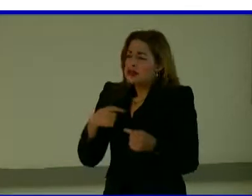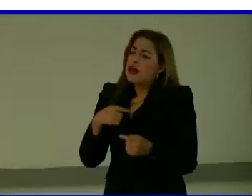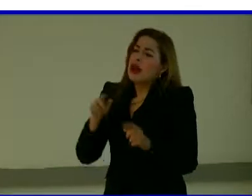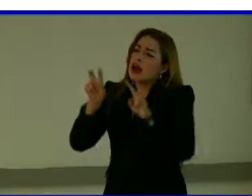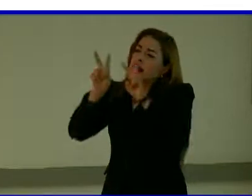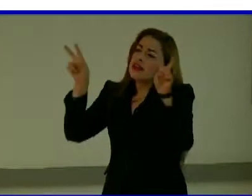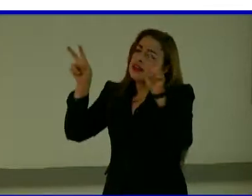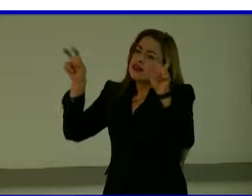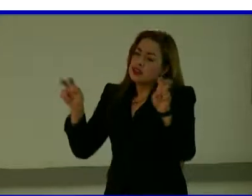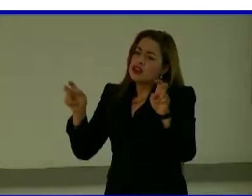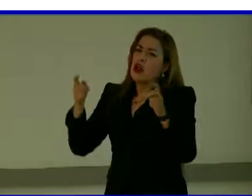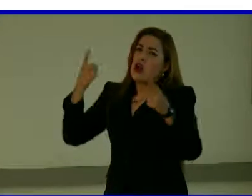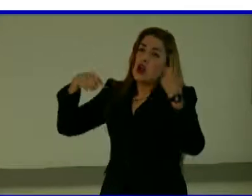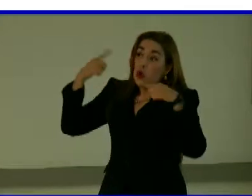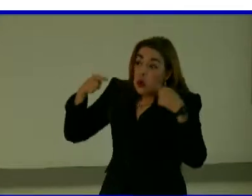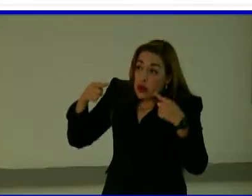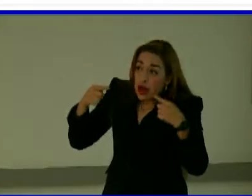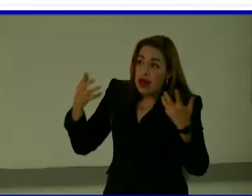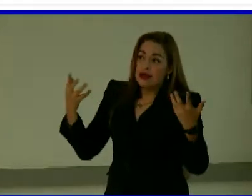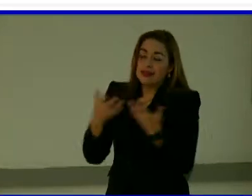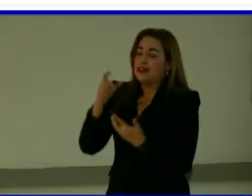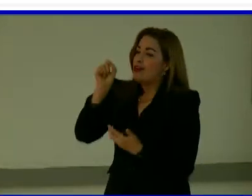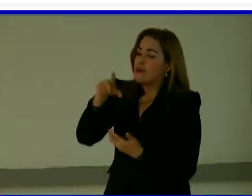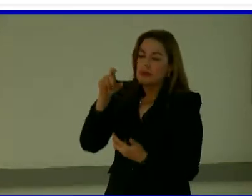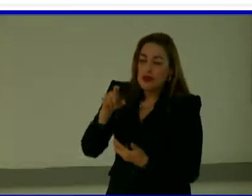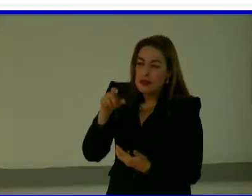todo el tiempo y esperar resultados diferentes.